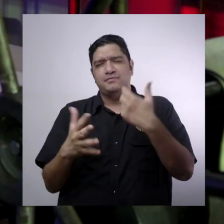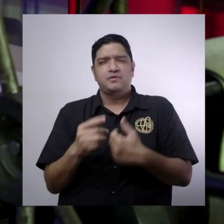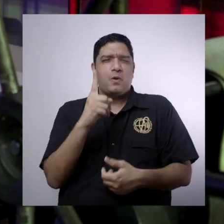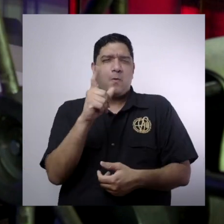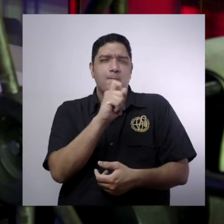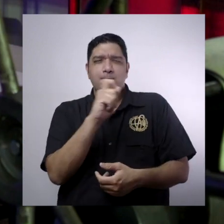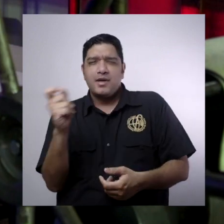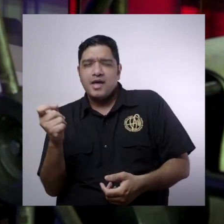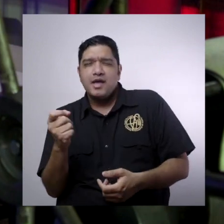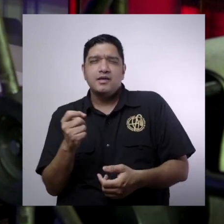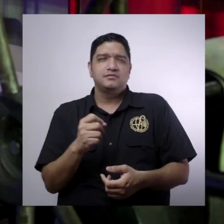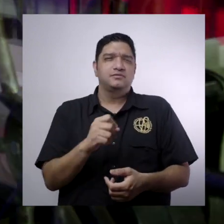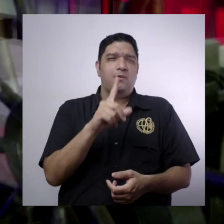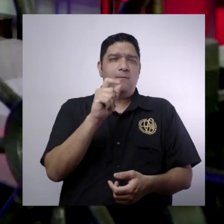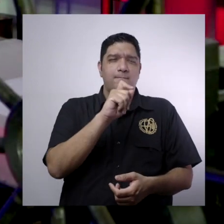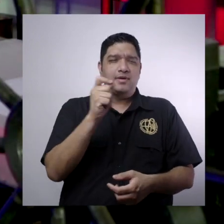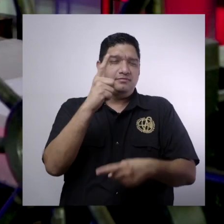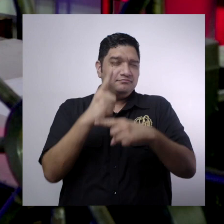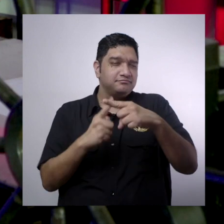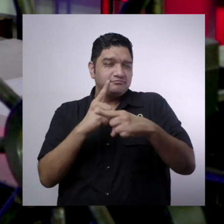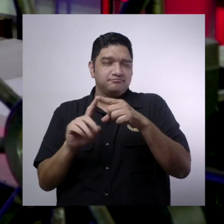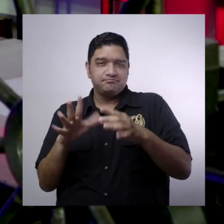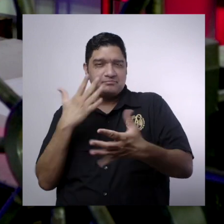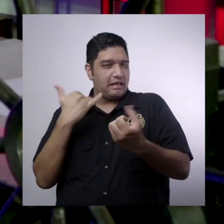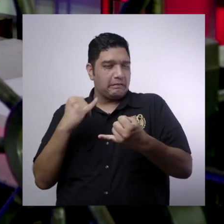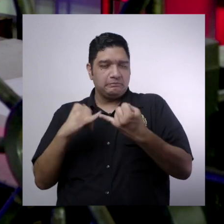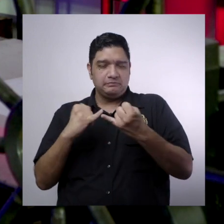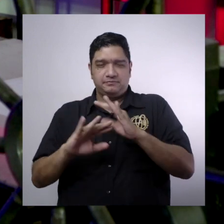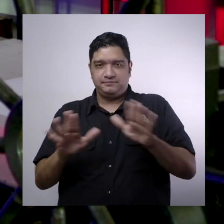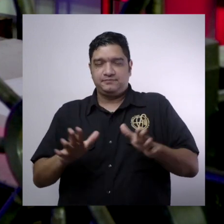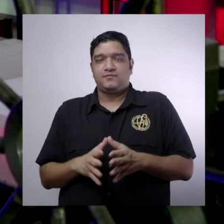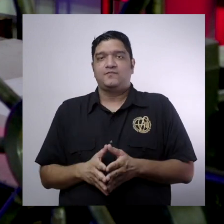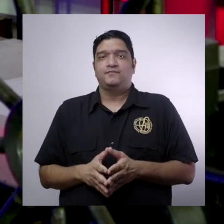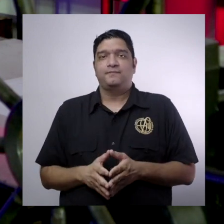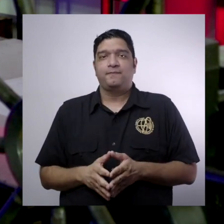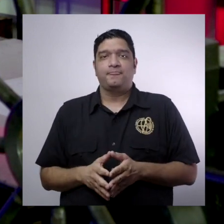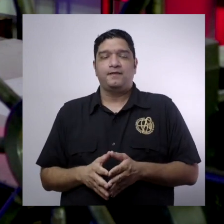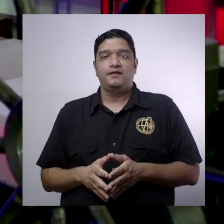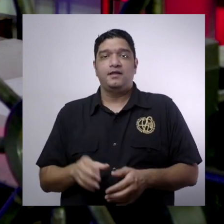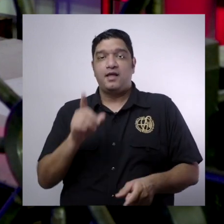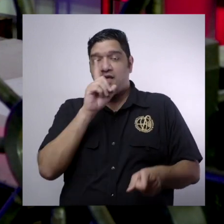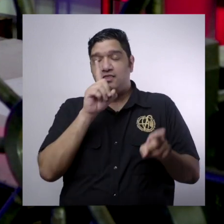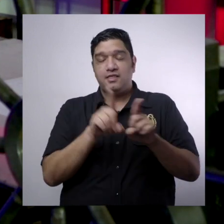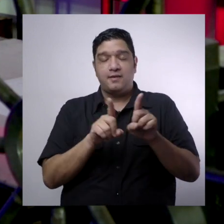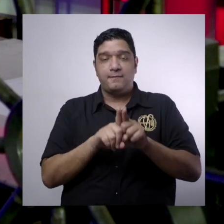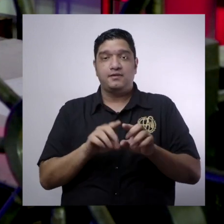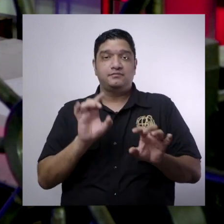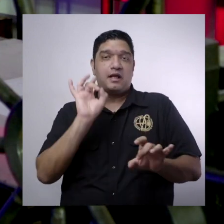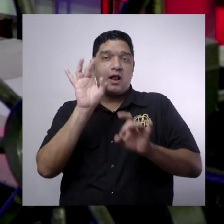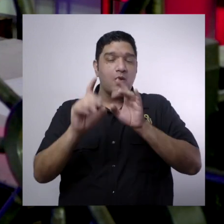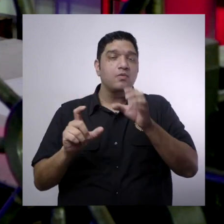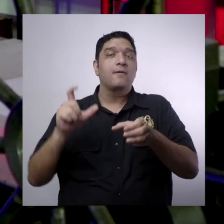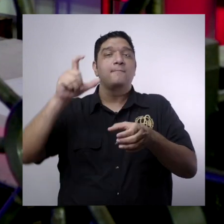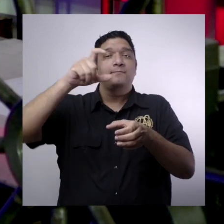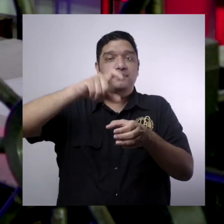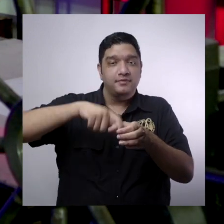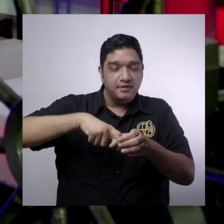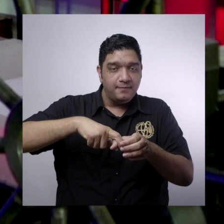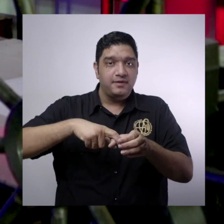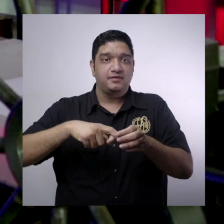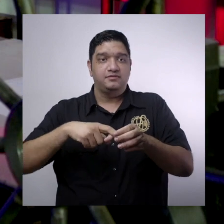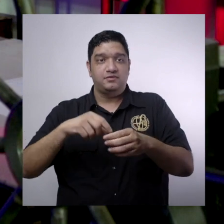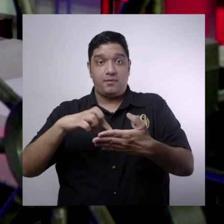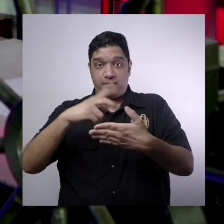esté totalmente terminado. Parte de las colaboraciones que he hecho con la Municipalidad